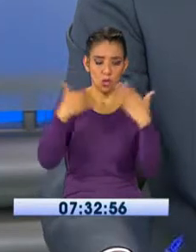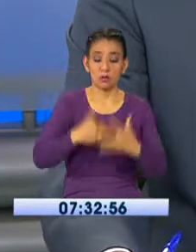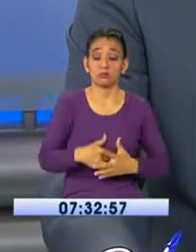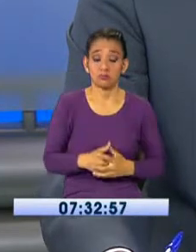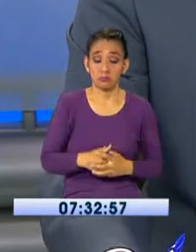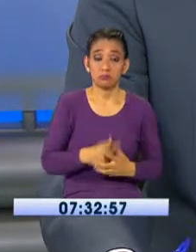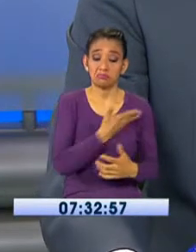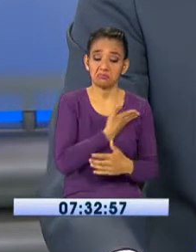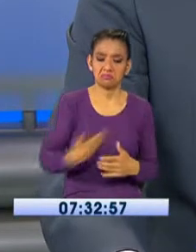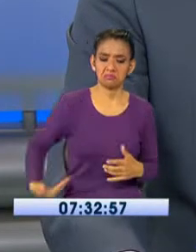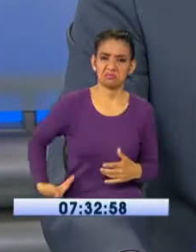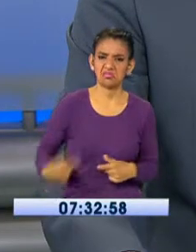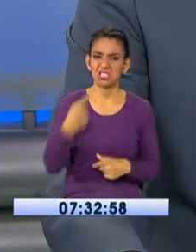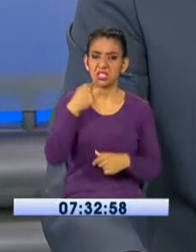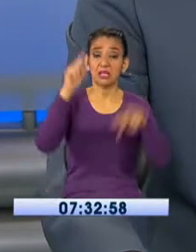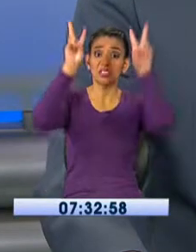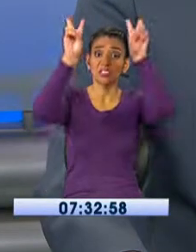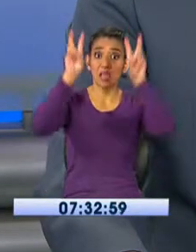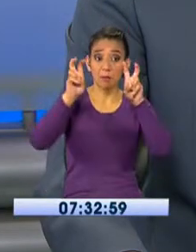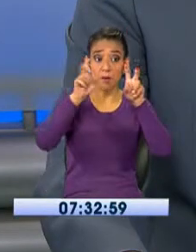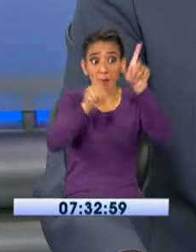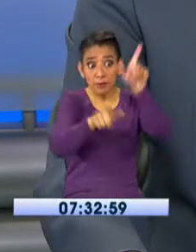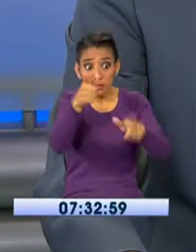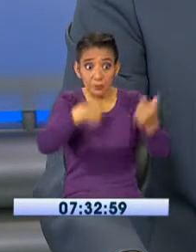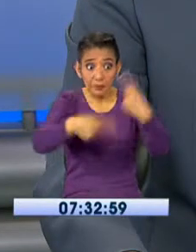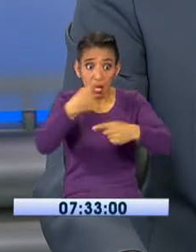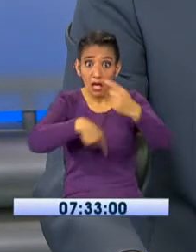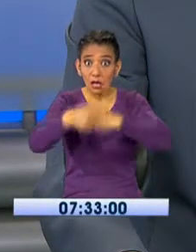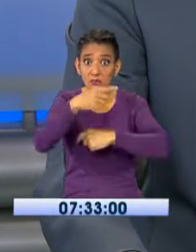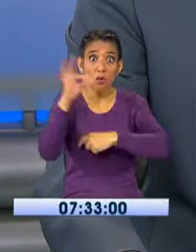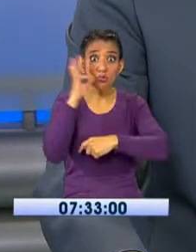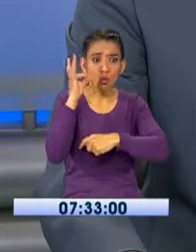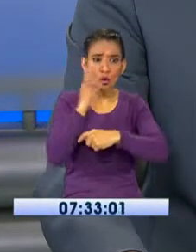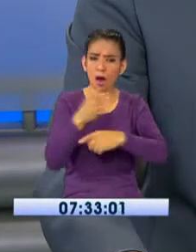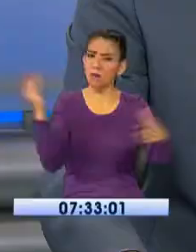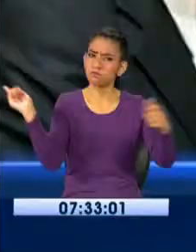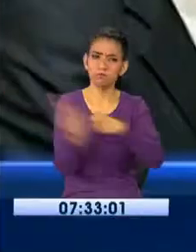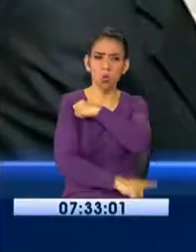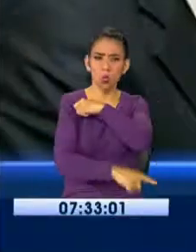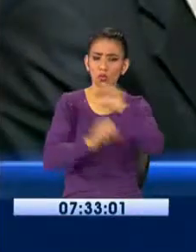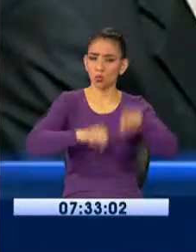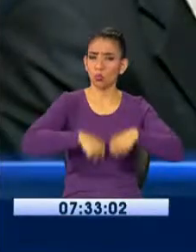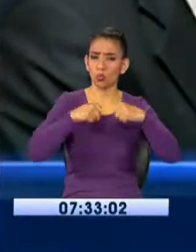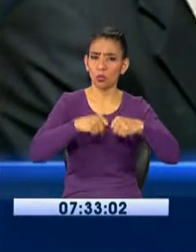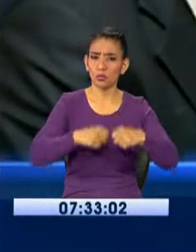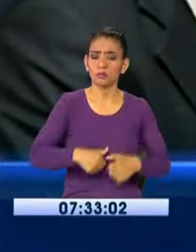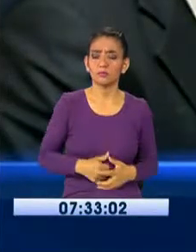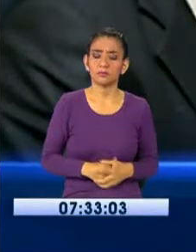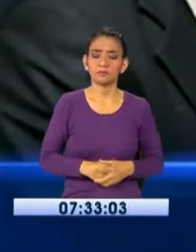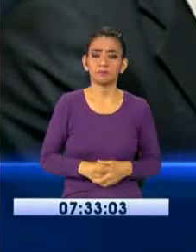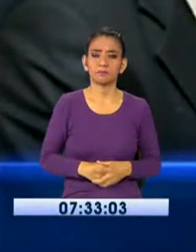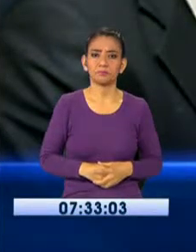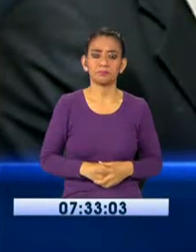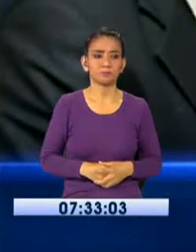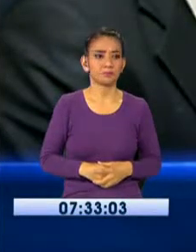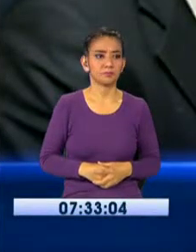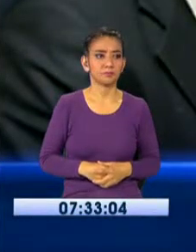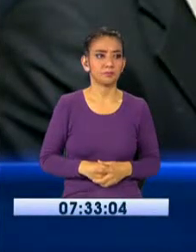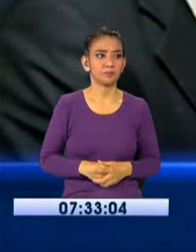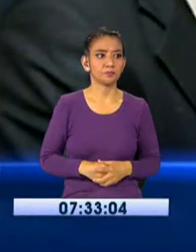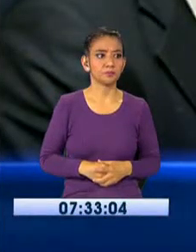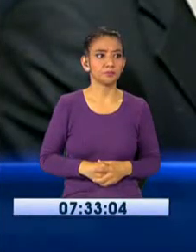El mandatario habló del endurecimiento de las penas contra el microtráfico de droga. Condolencias por muerte de